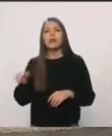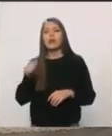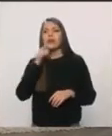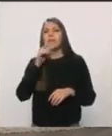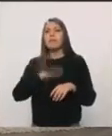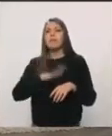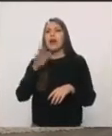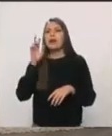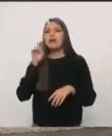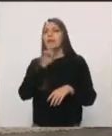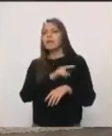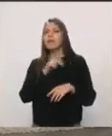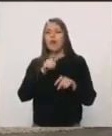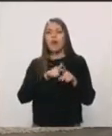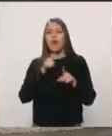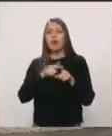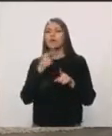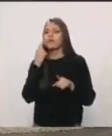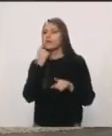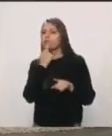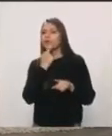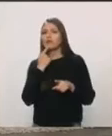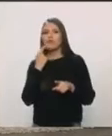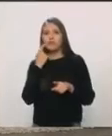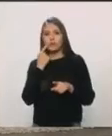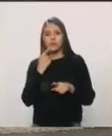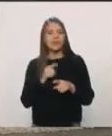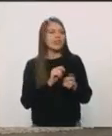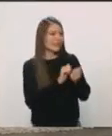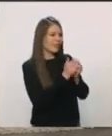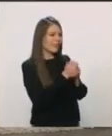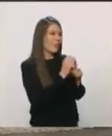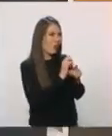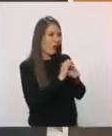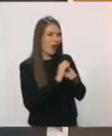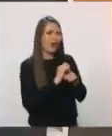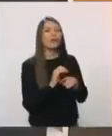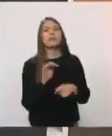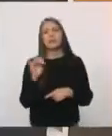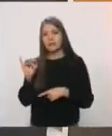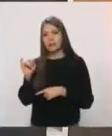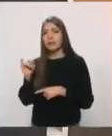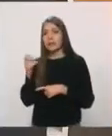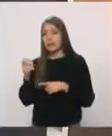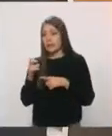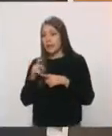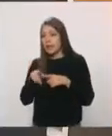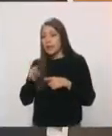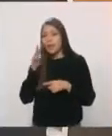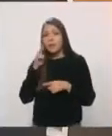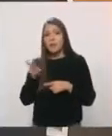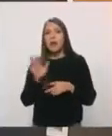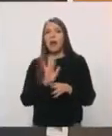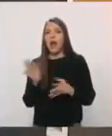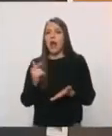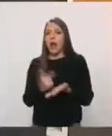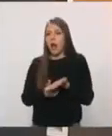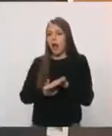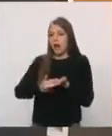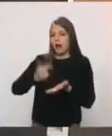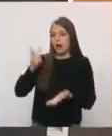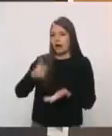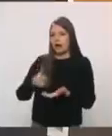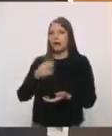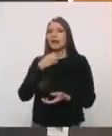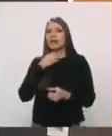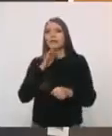labios, que esto sucede rapidísimo, pues, ¿no? Se tornan como moraditos. Exactamente, ¿no? Ya son indicios de que este atragantamiento se está volviendo grave. Entonces,